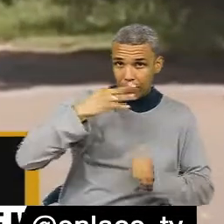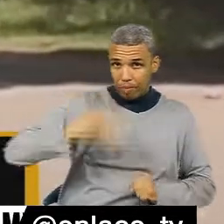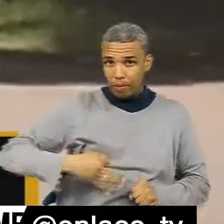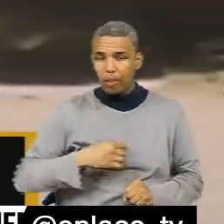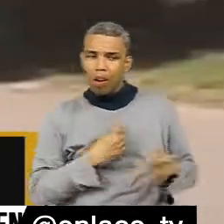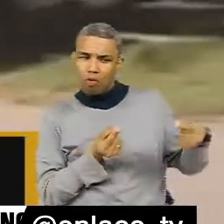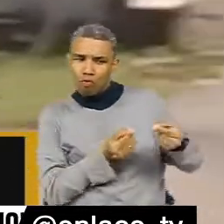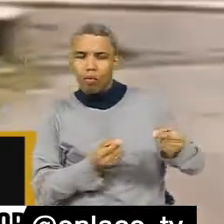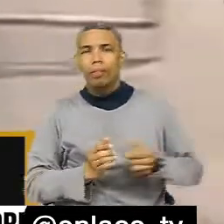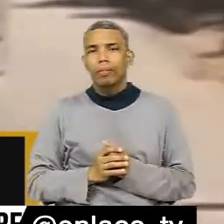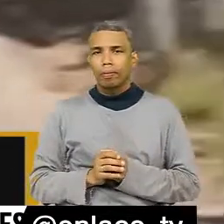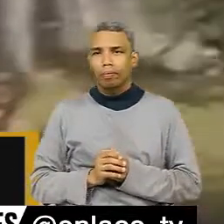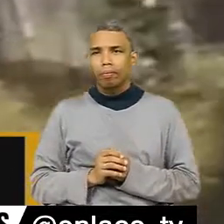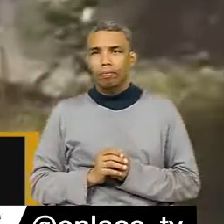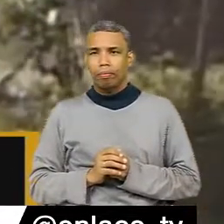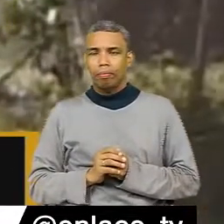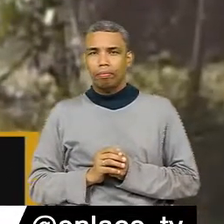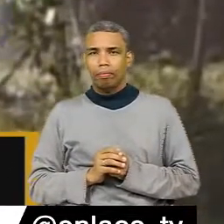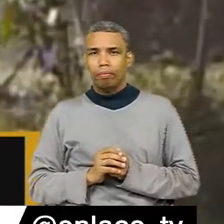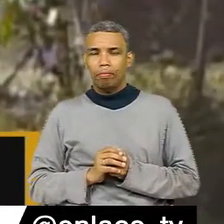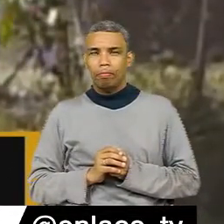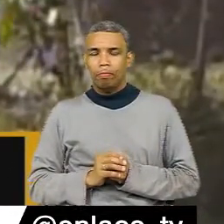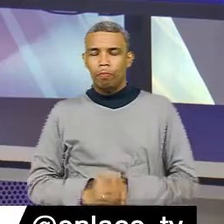beneficio regional ubicada en la Lizama.